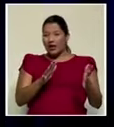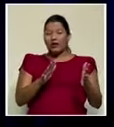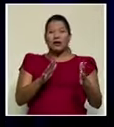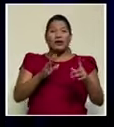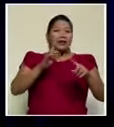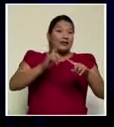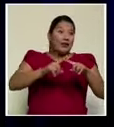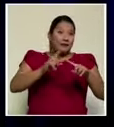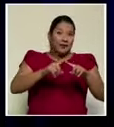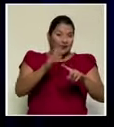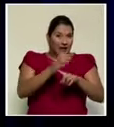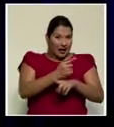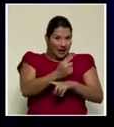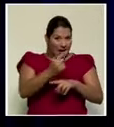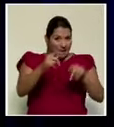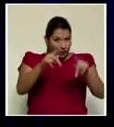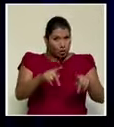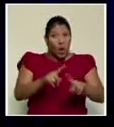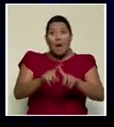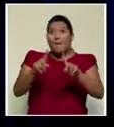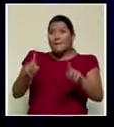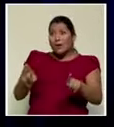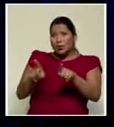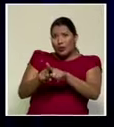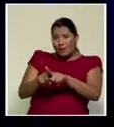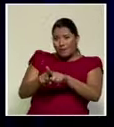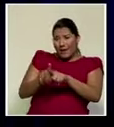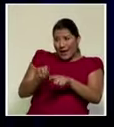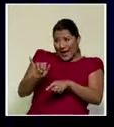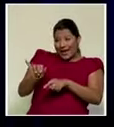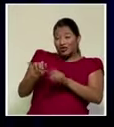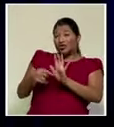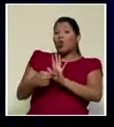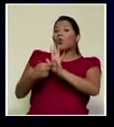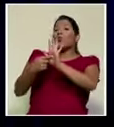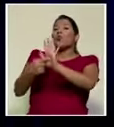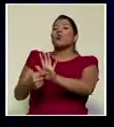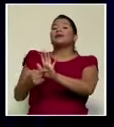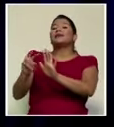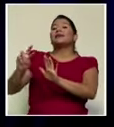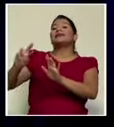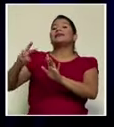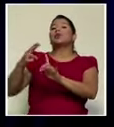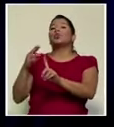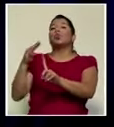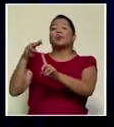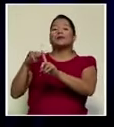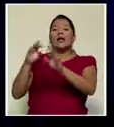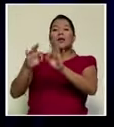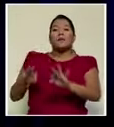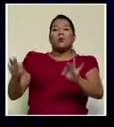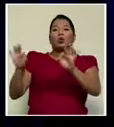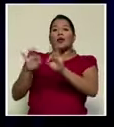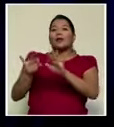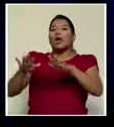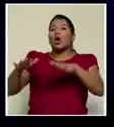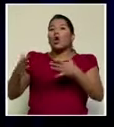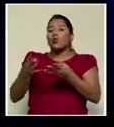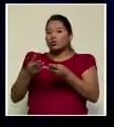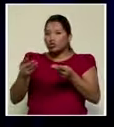según sus propias condiciones, pero también enviaba un muy buen segundo mensaje que me parece que es importante, y es cómo lo solucionamos, ¿verdad?